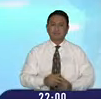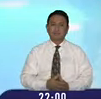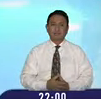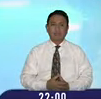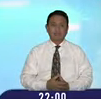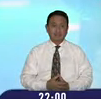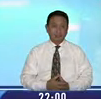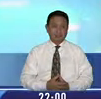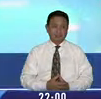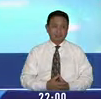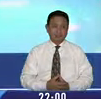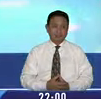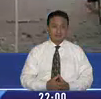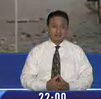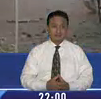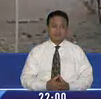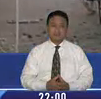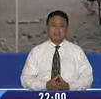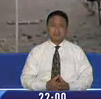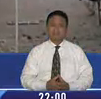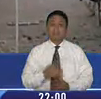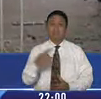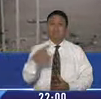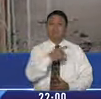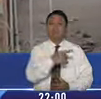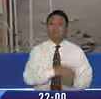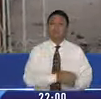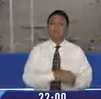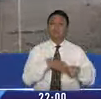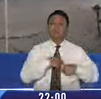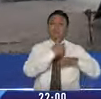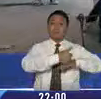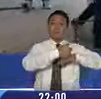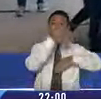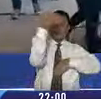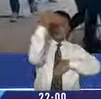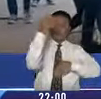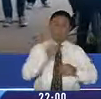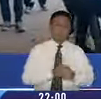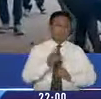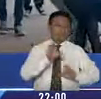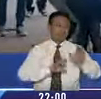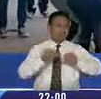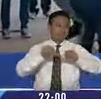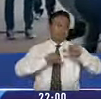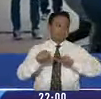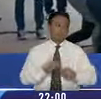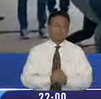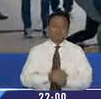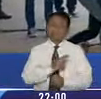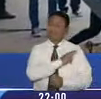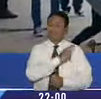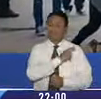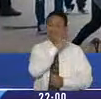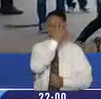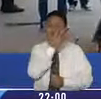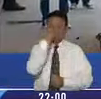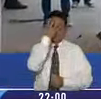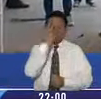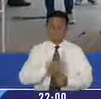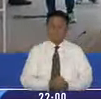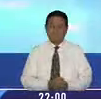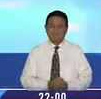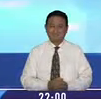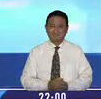La víctima mortal era el decano de la Facultad de Ciencias Administrativas de la Universidad Luis Vargas Torres de Esmeraldas. Segundo Castillo se